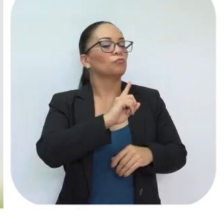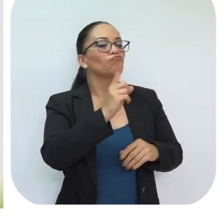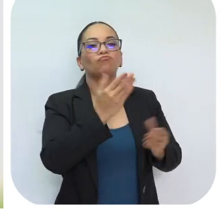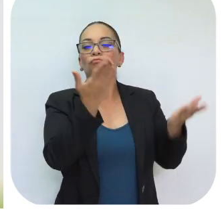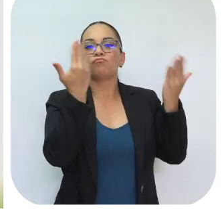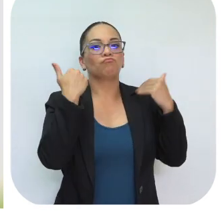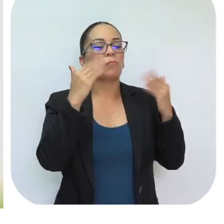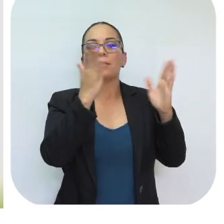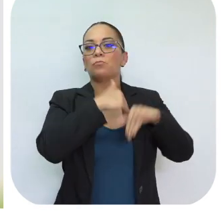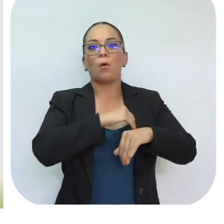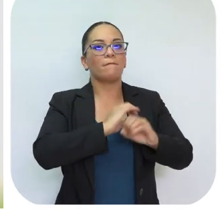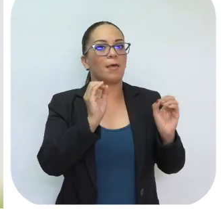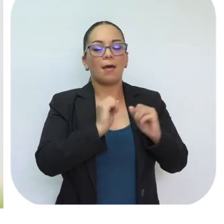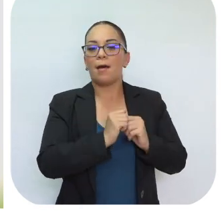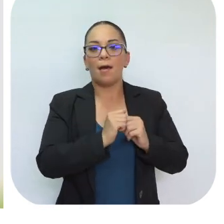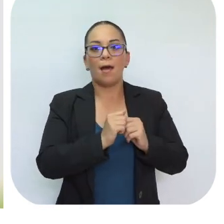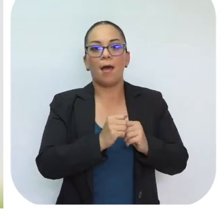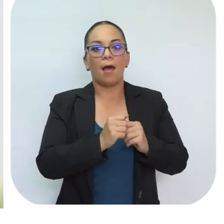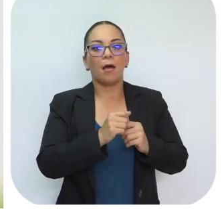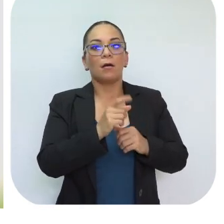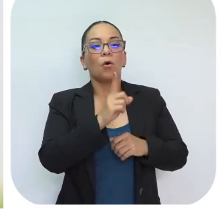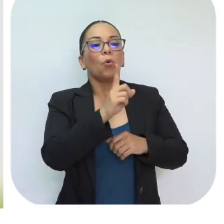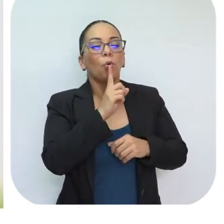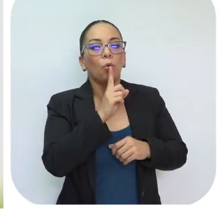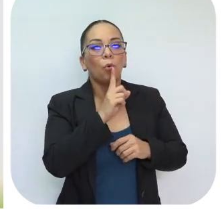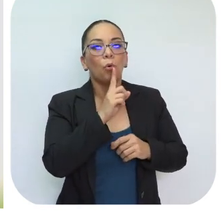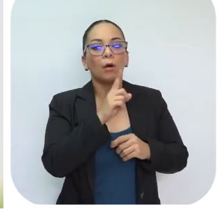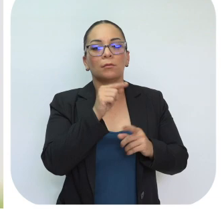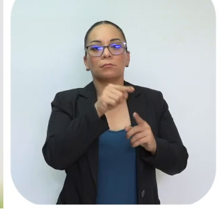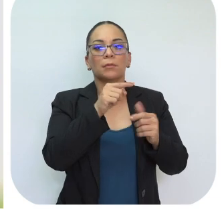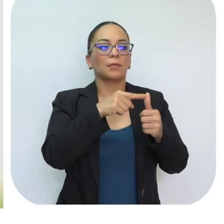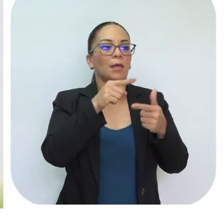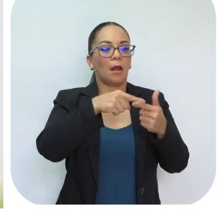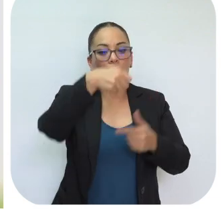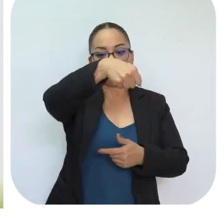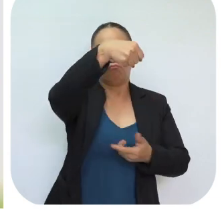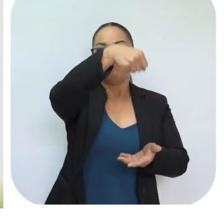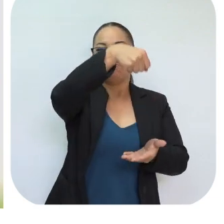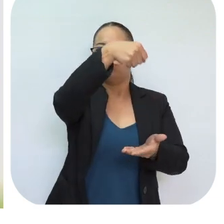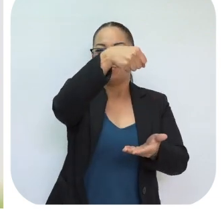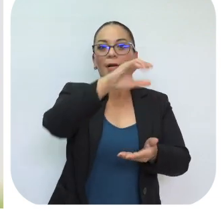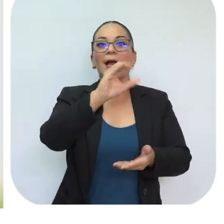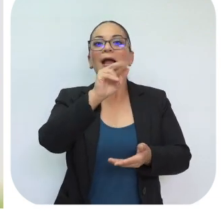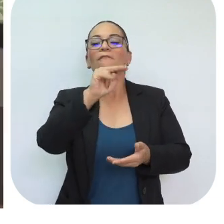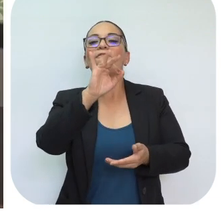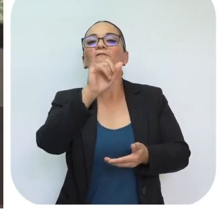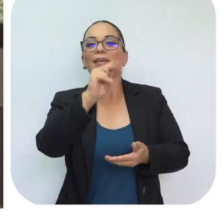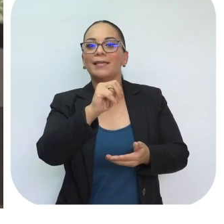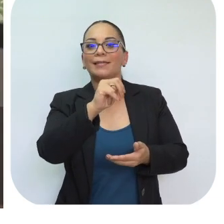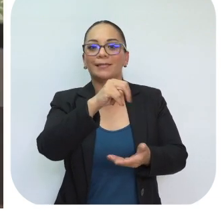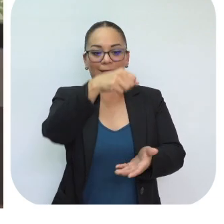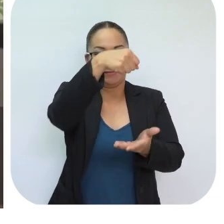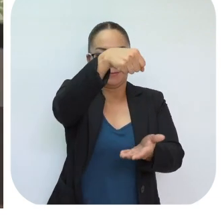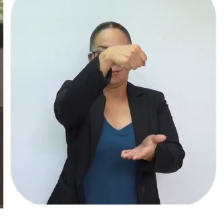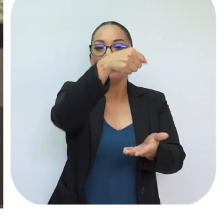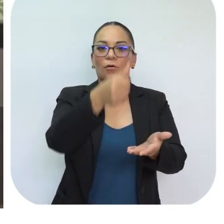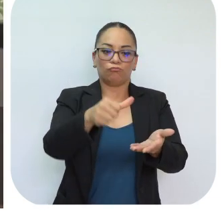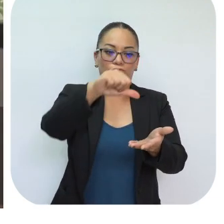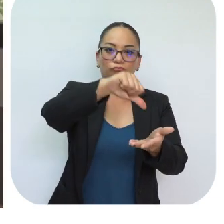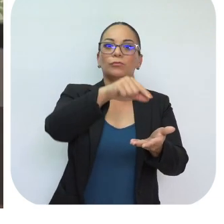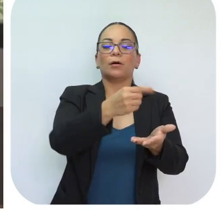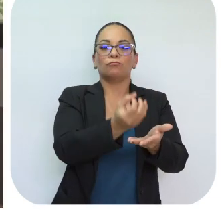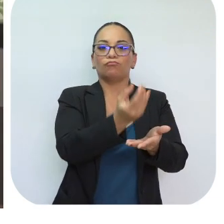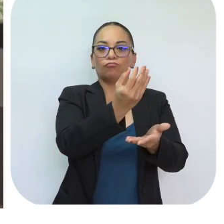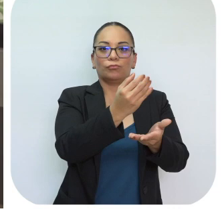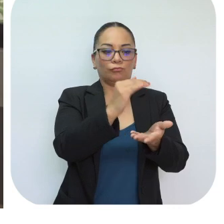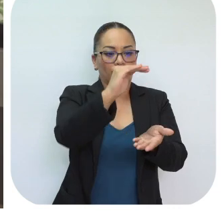que encender candela, cancinera. Una cancinera era con cancín, que se hacía de un